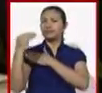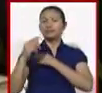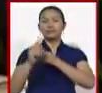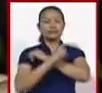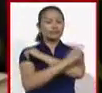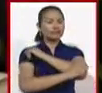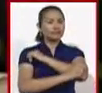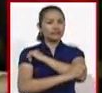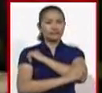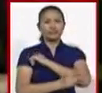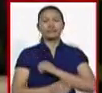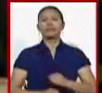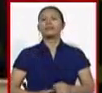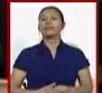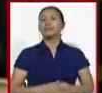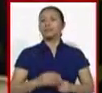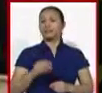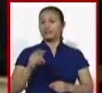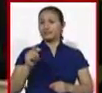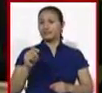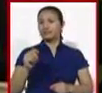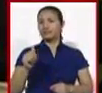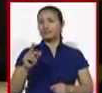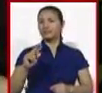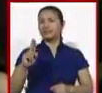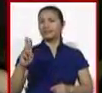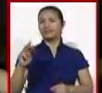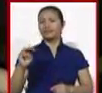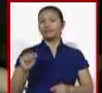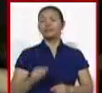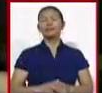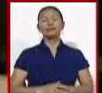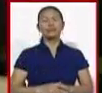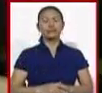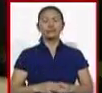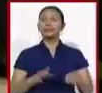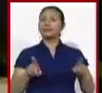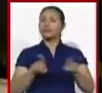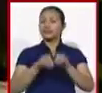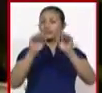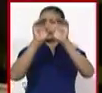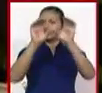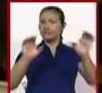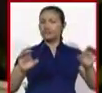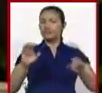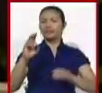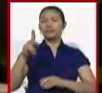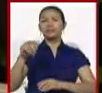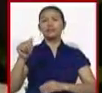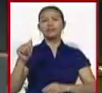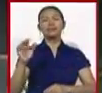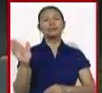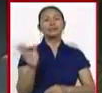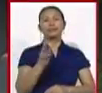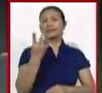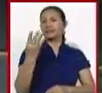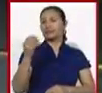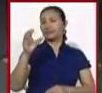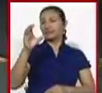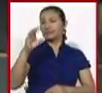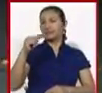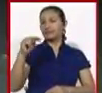El Torno, Langostura, Tarumá y por acá para el ingreso a la Chiquitanía pues está Cotoca, Pailón y Cuatro Cañadas, ¿no?